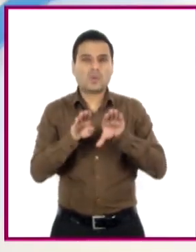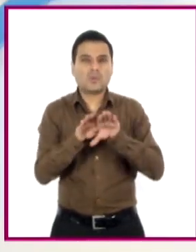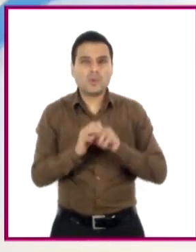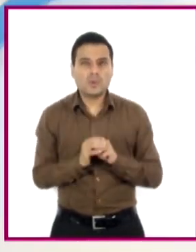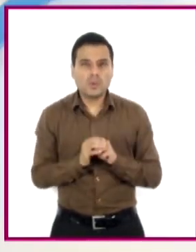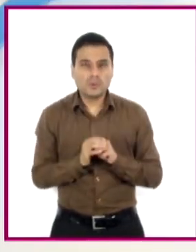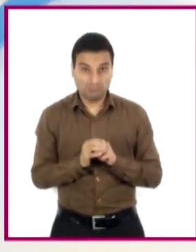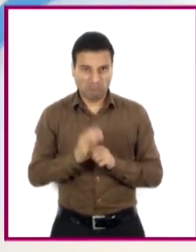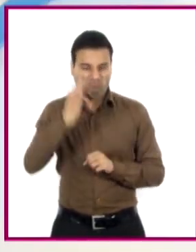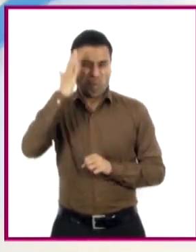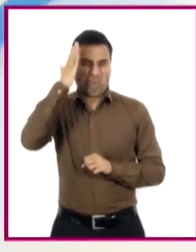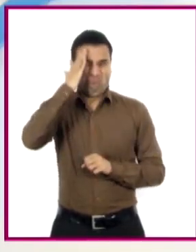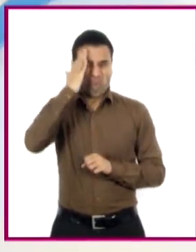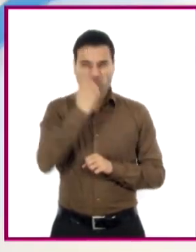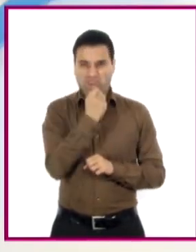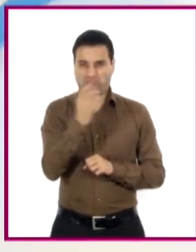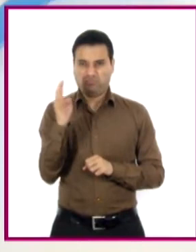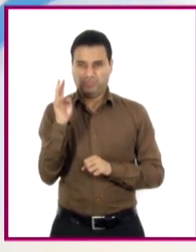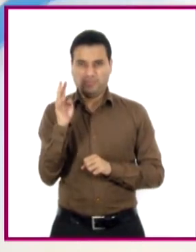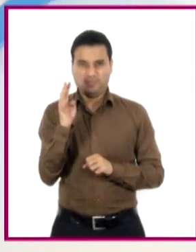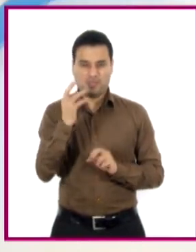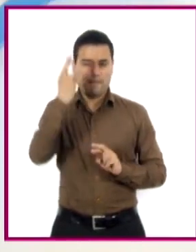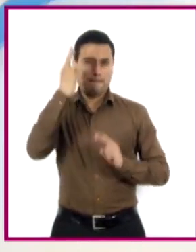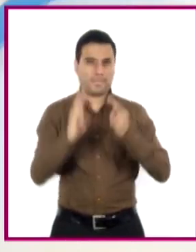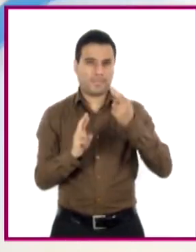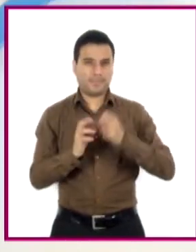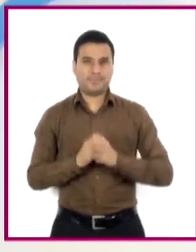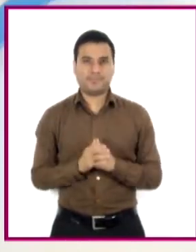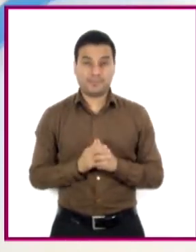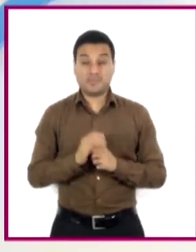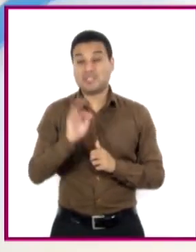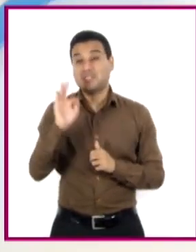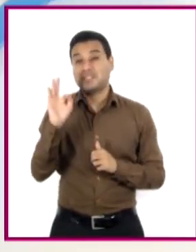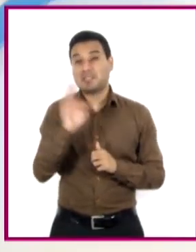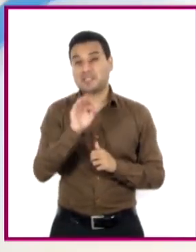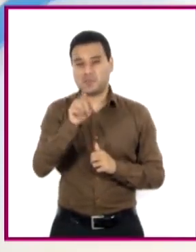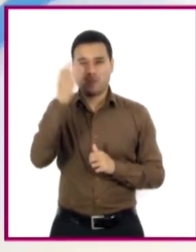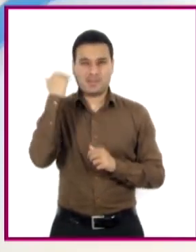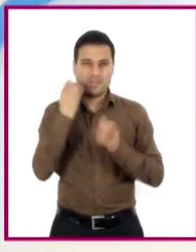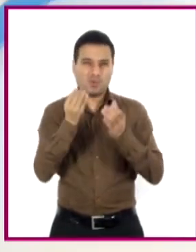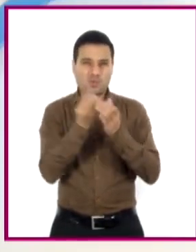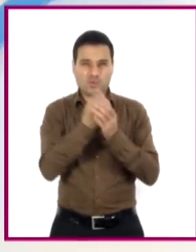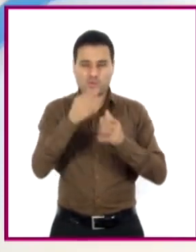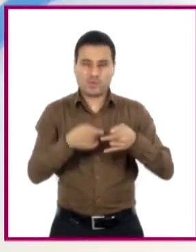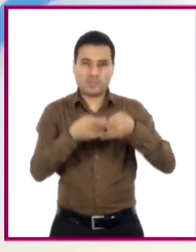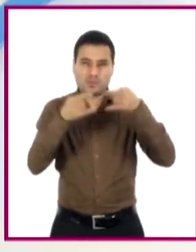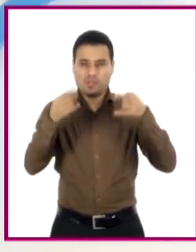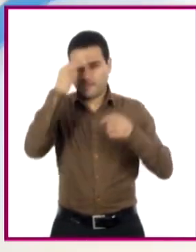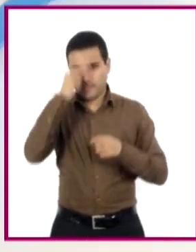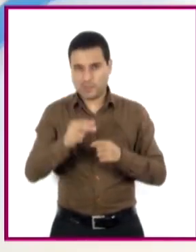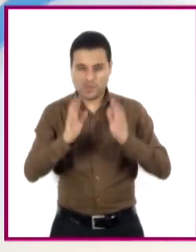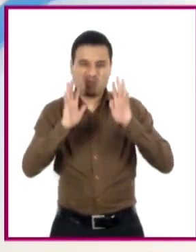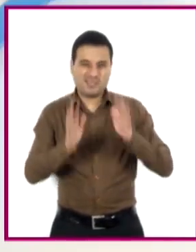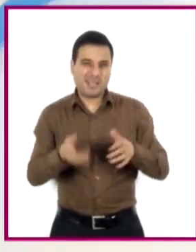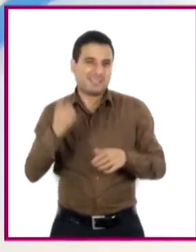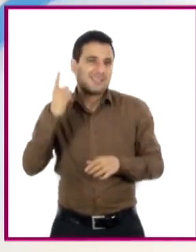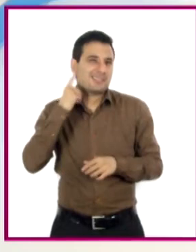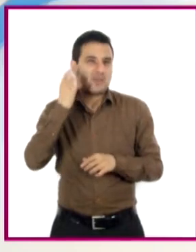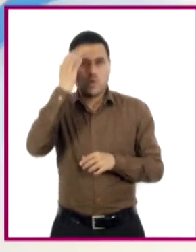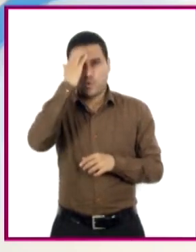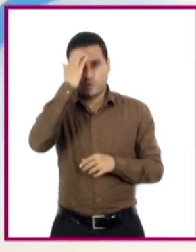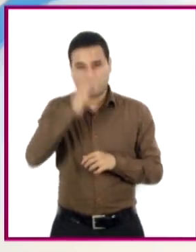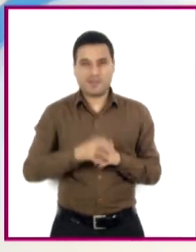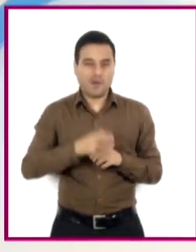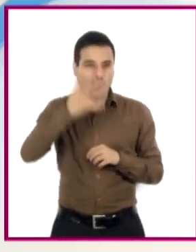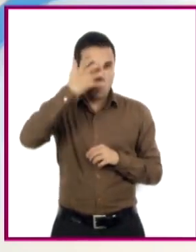líderes insurgentes. Por ejemplo, probablemente en tu curso de Historia de México has escuchado acerca de José María